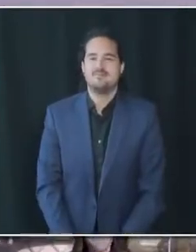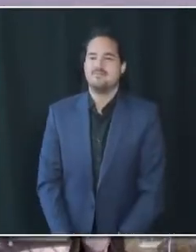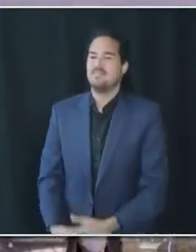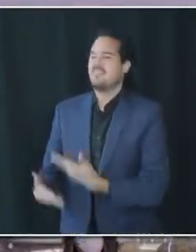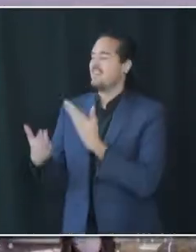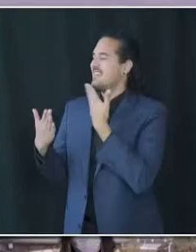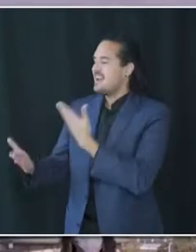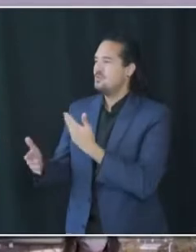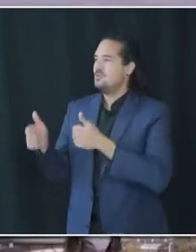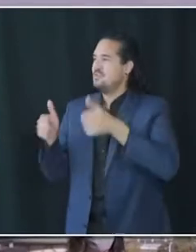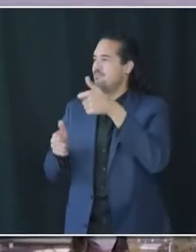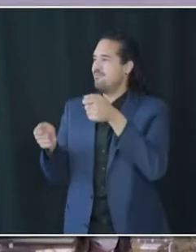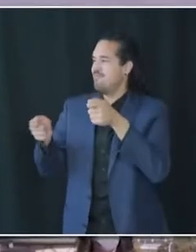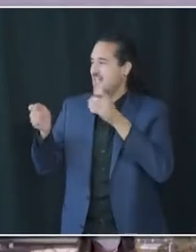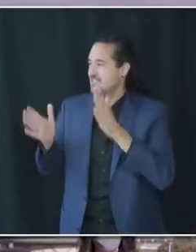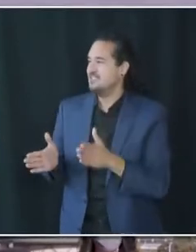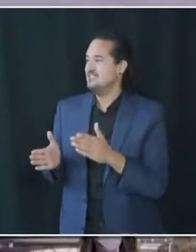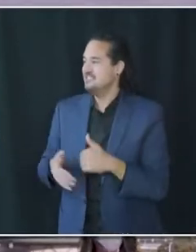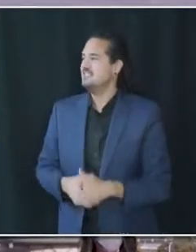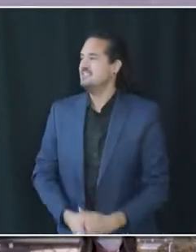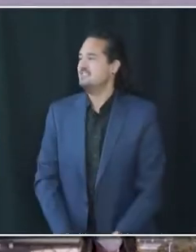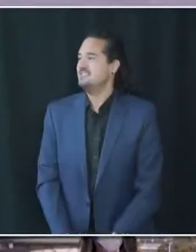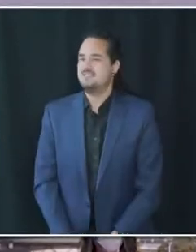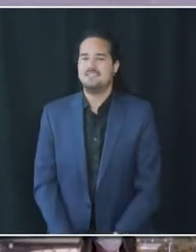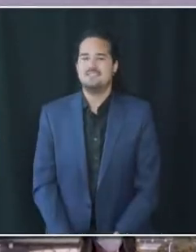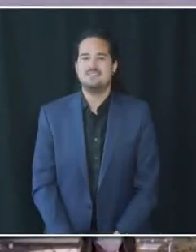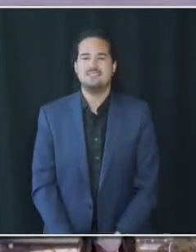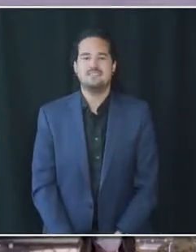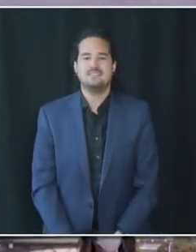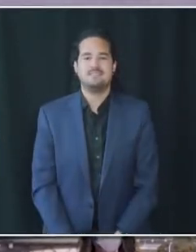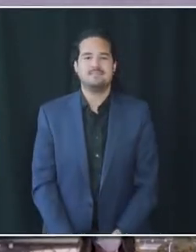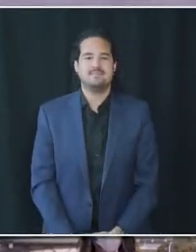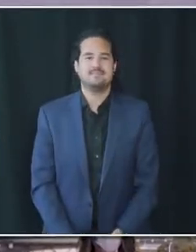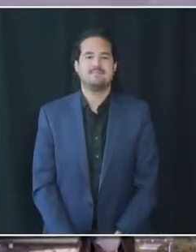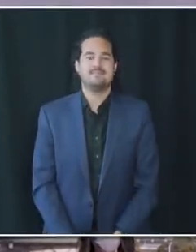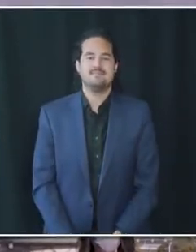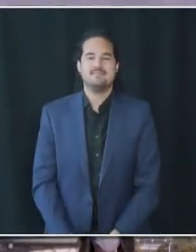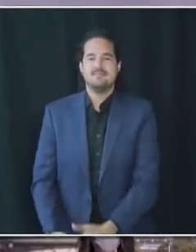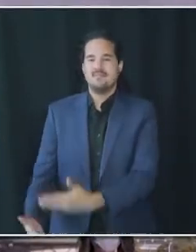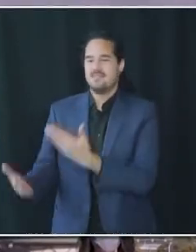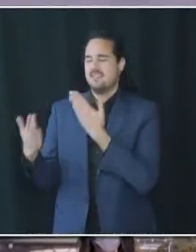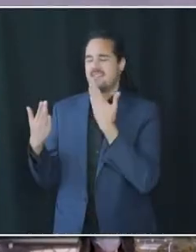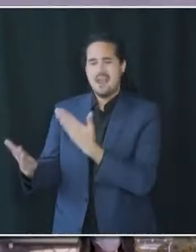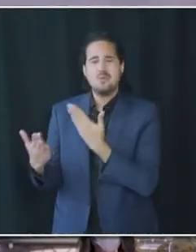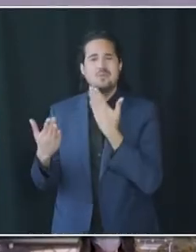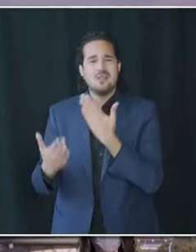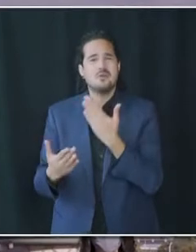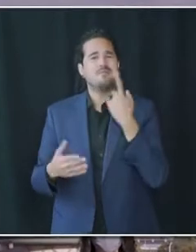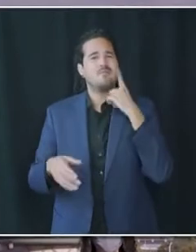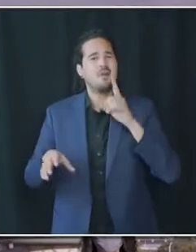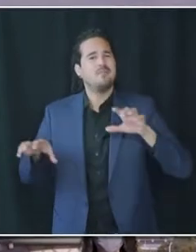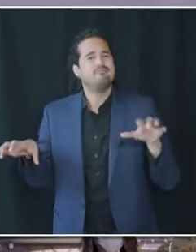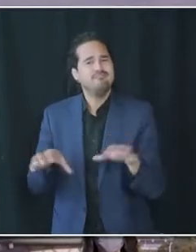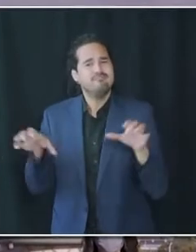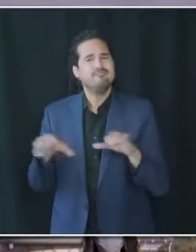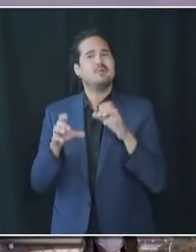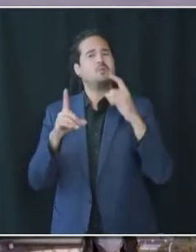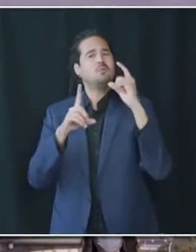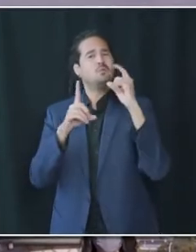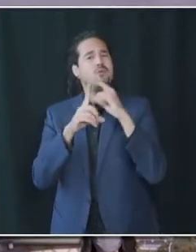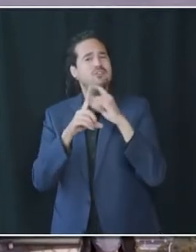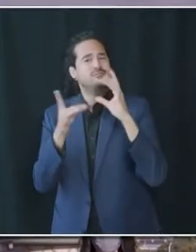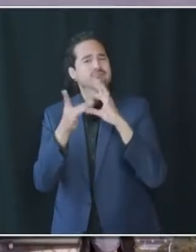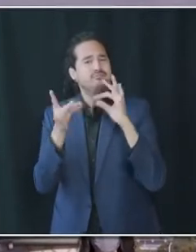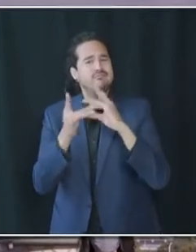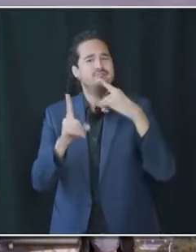gracias en el supervisor gracias por su excelente labor y por sus generosas palabras y su liderazgo increíble